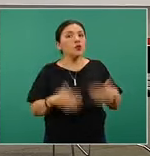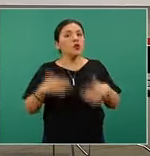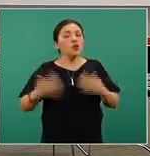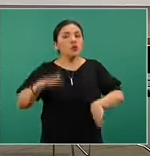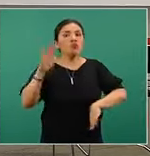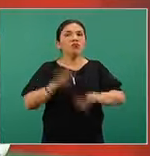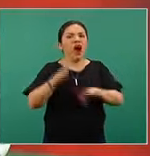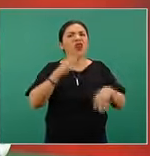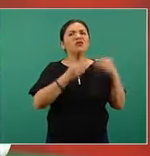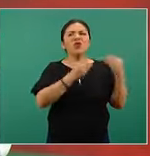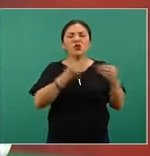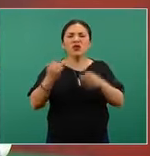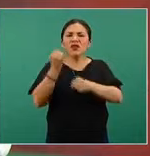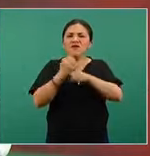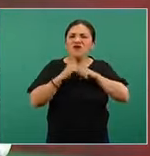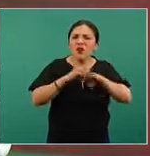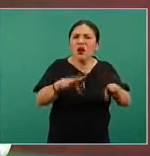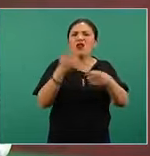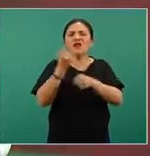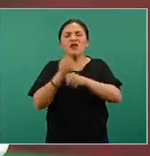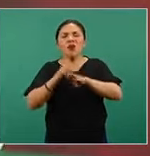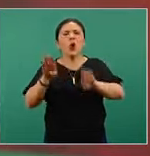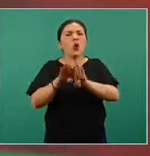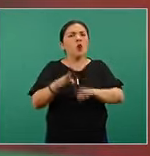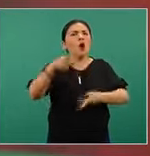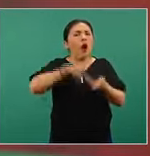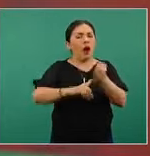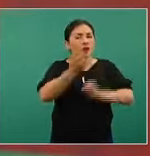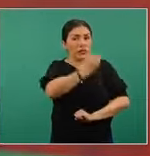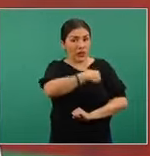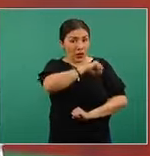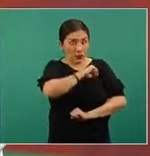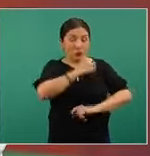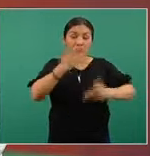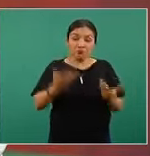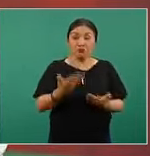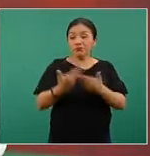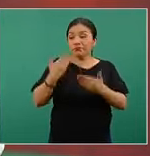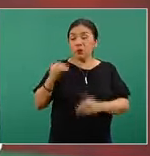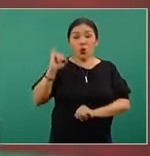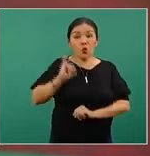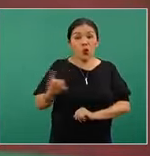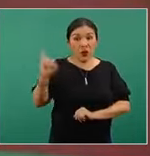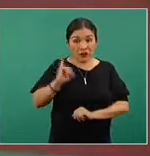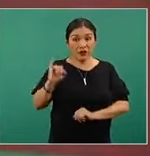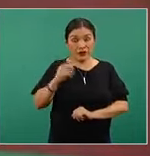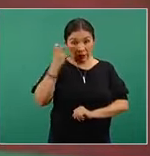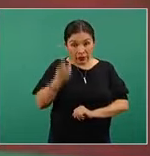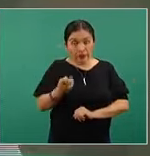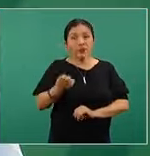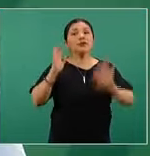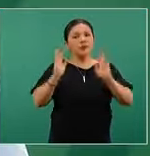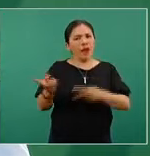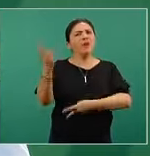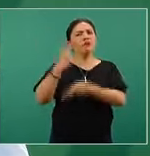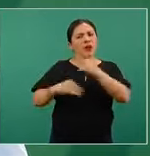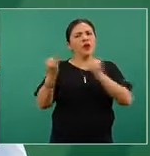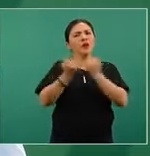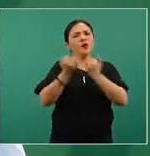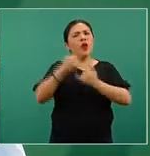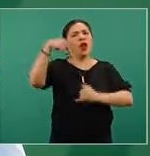llena de información en materia de salud pues que el pasado jueves el pasado jueves estuvo también aquí